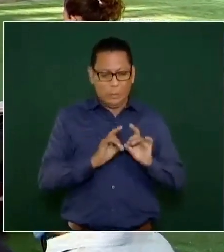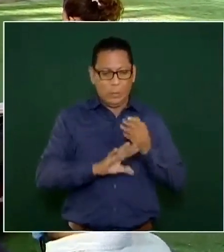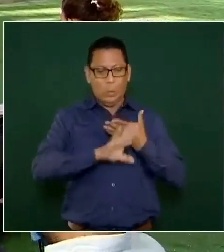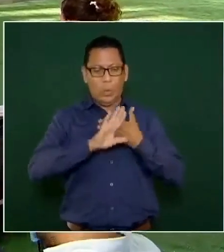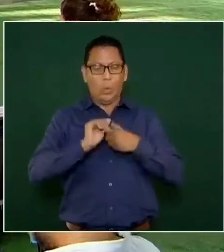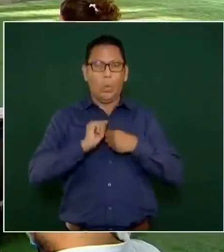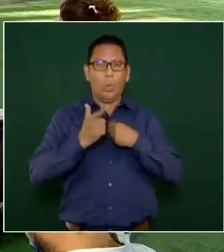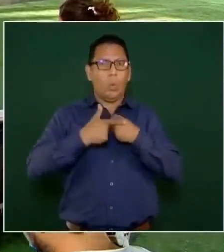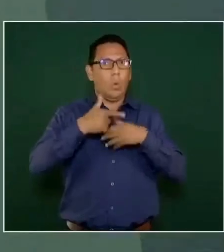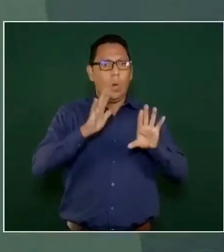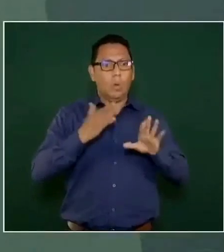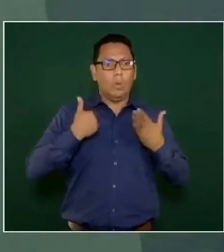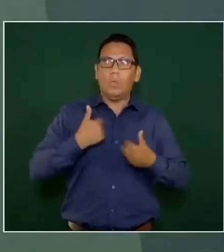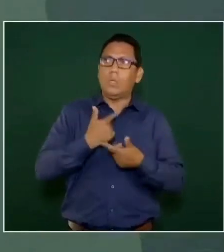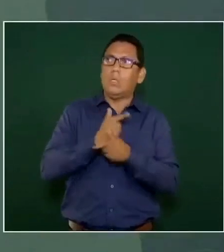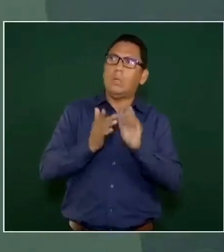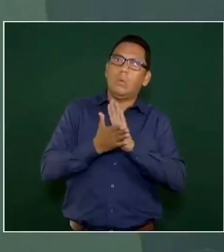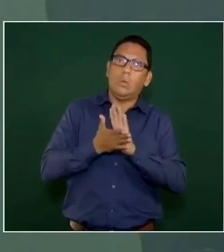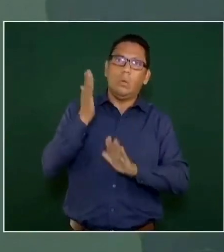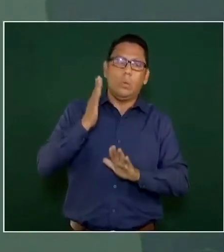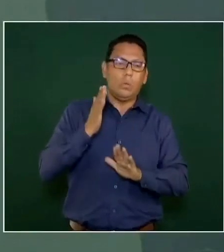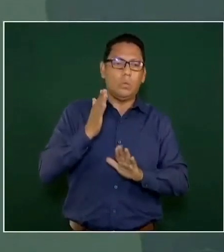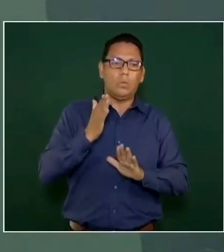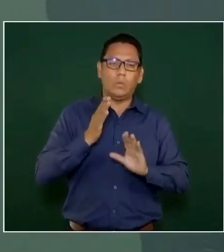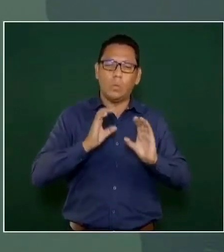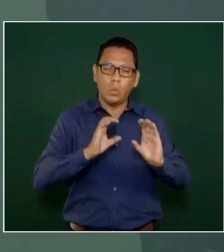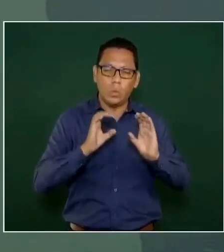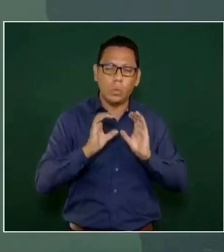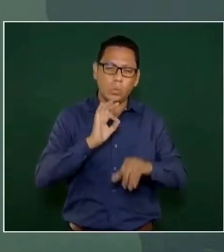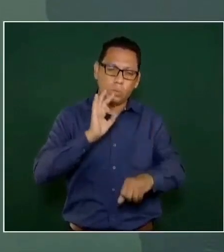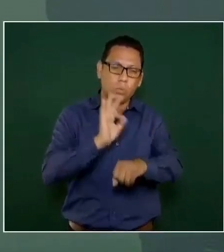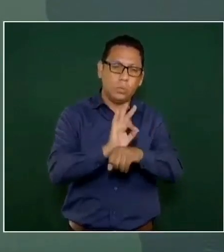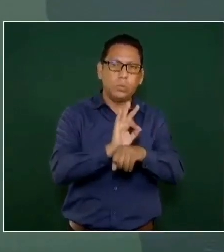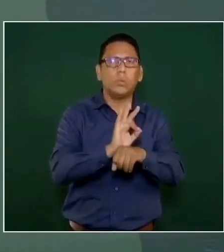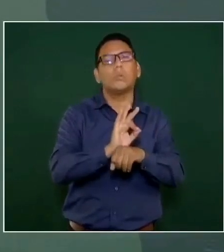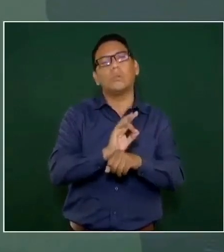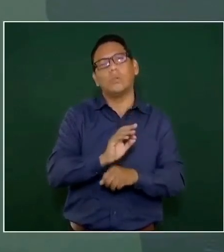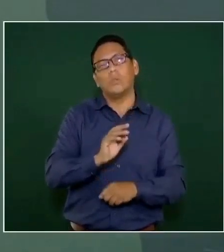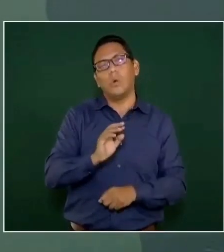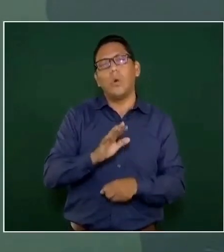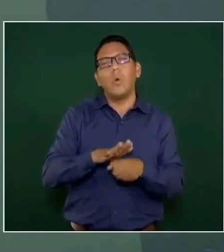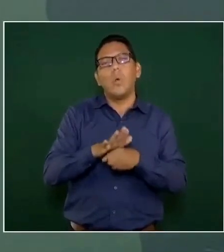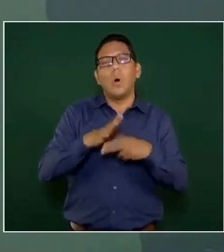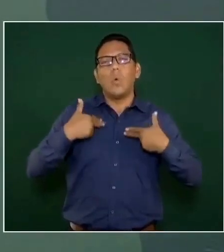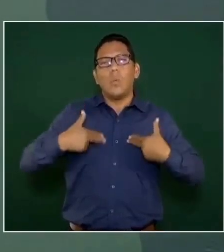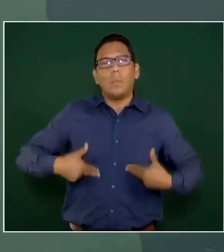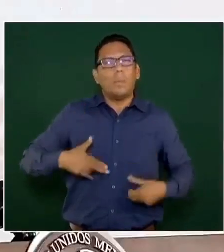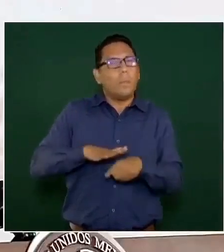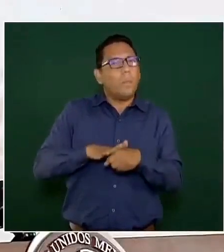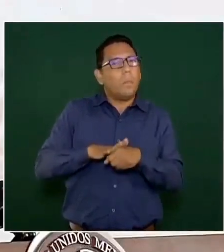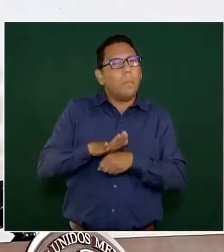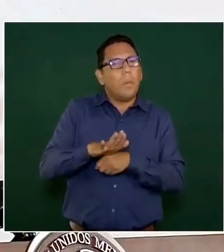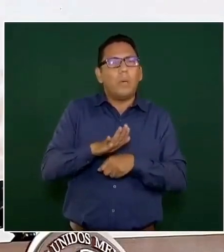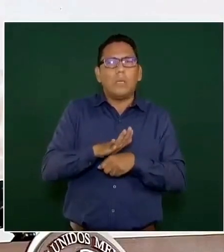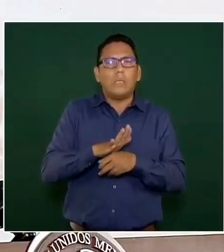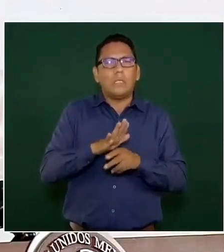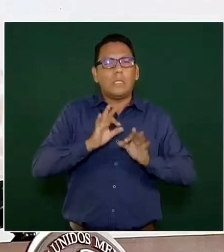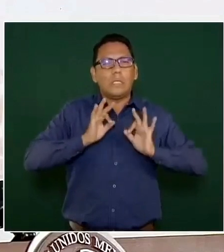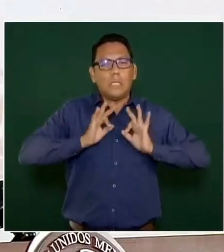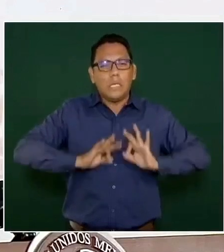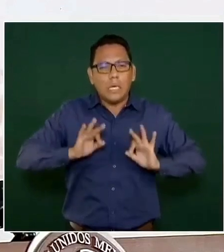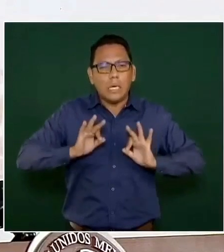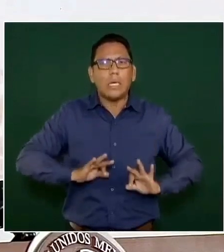su libertad, ¿no? Una de las tradiciones pues más humanistas más pacíficas,